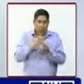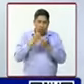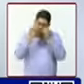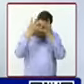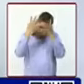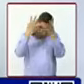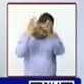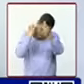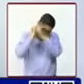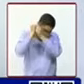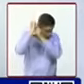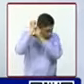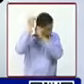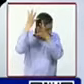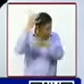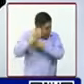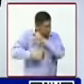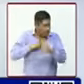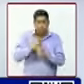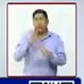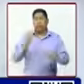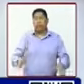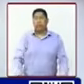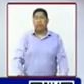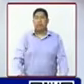plazo. Muchos años. Muchos años. Veamos.